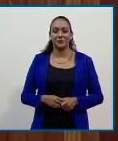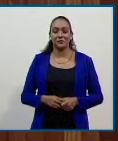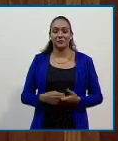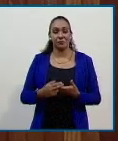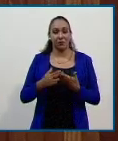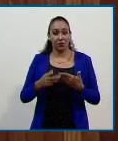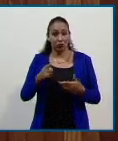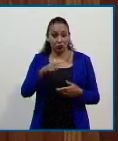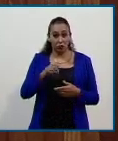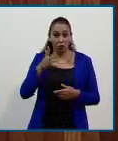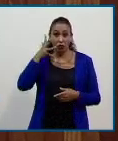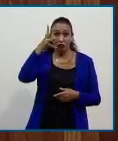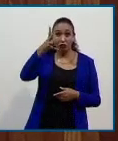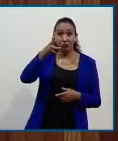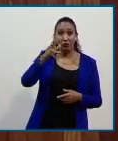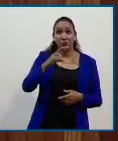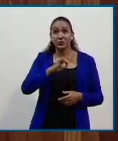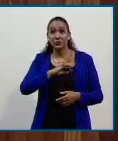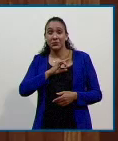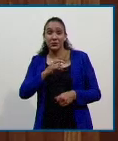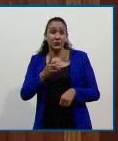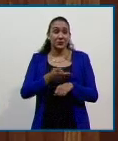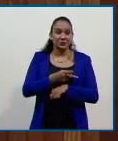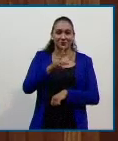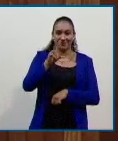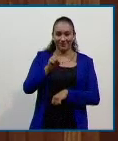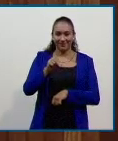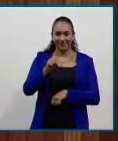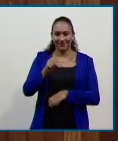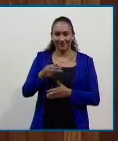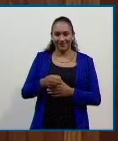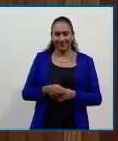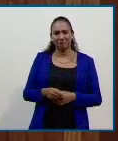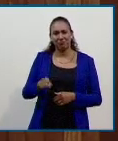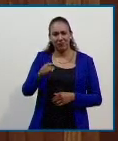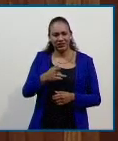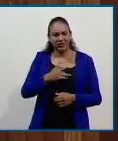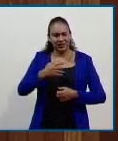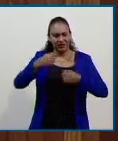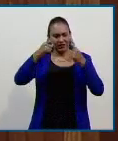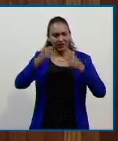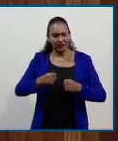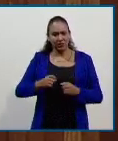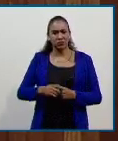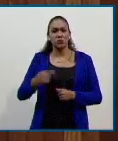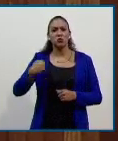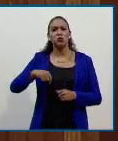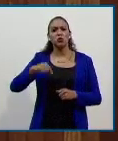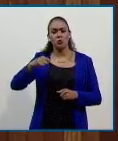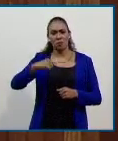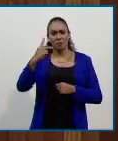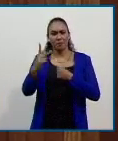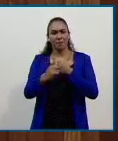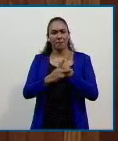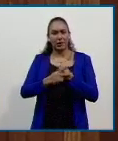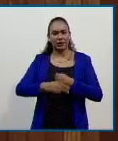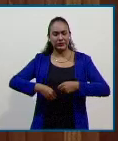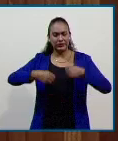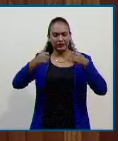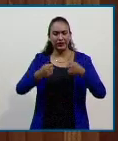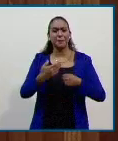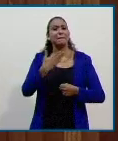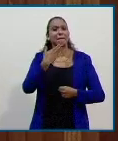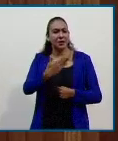Nadie debe temer a nada, al contrario, el futuro es promisorio. Somos un país y un pueblo